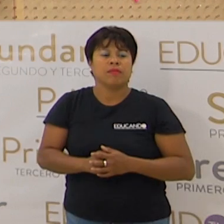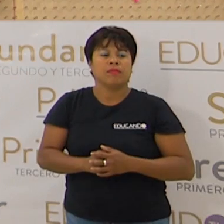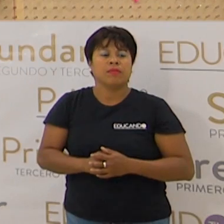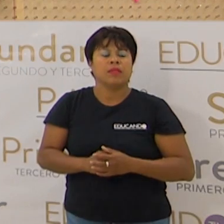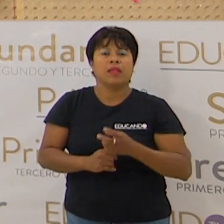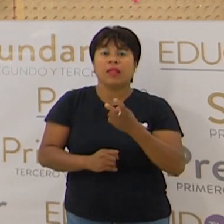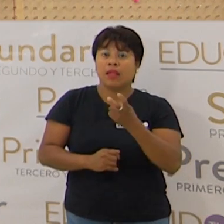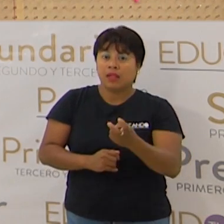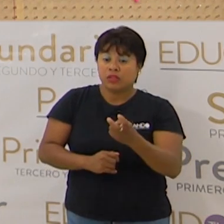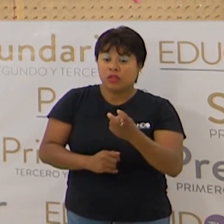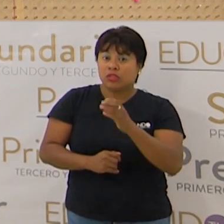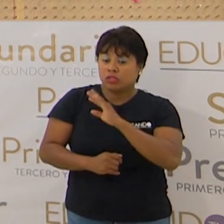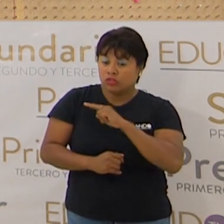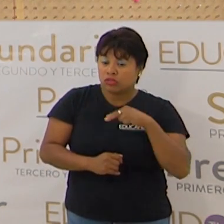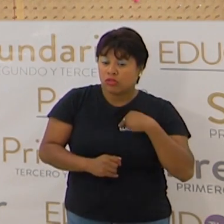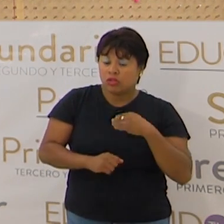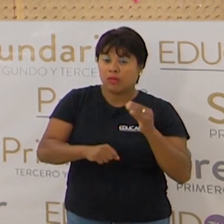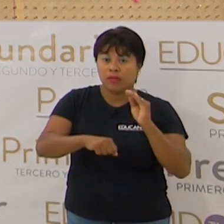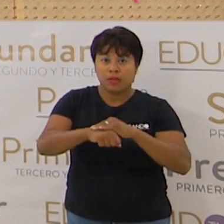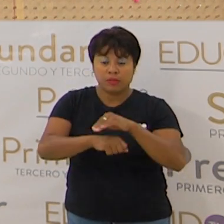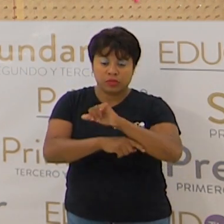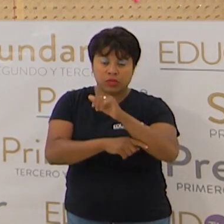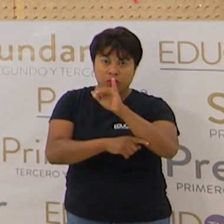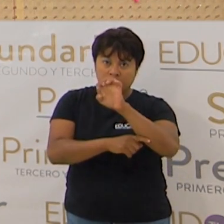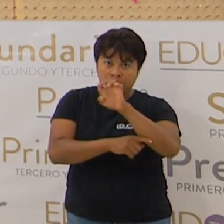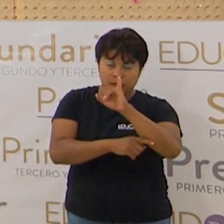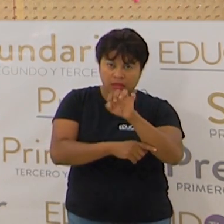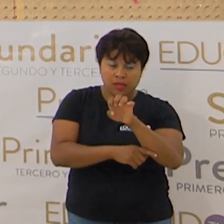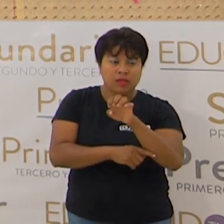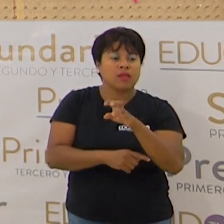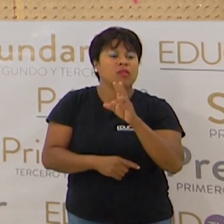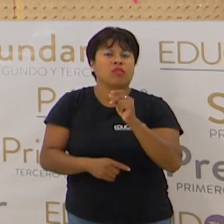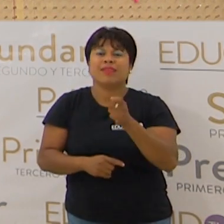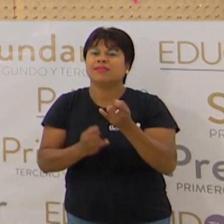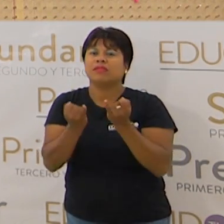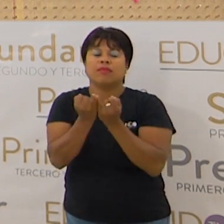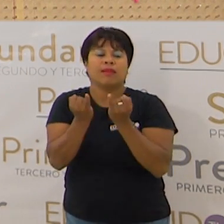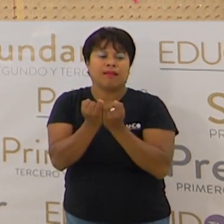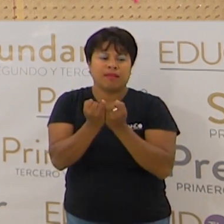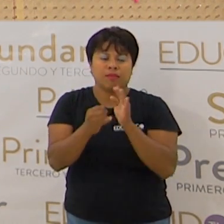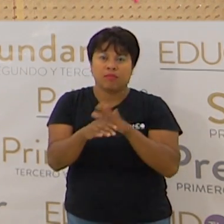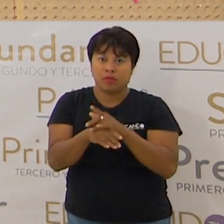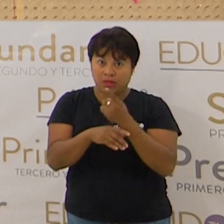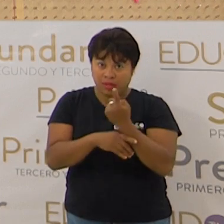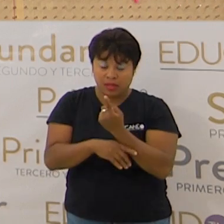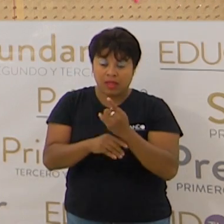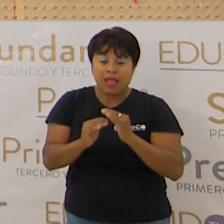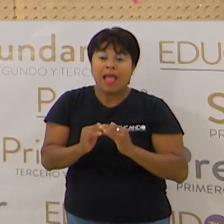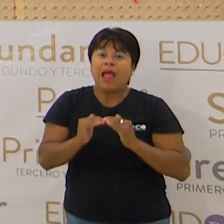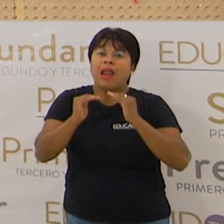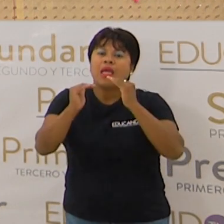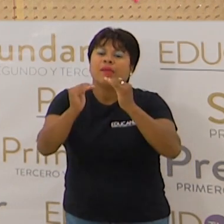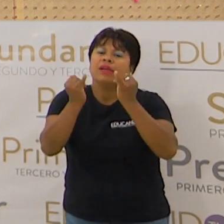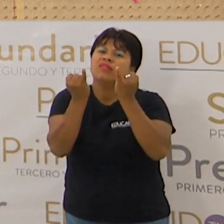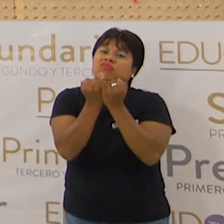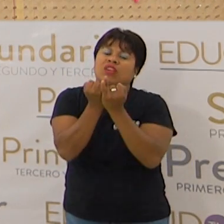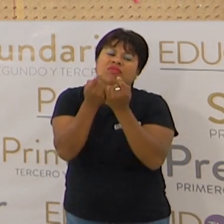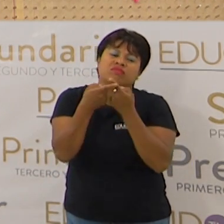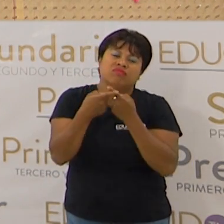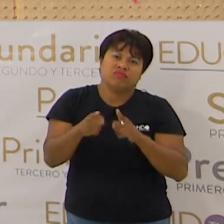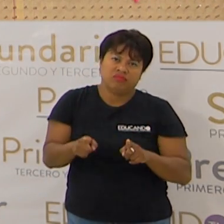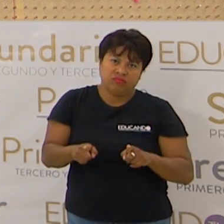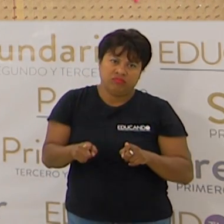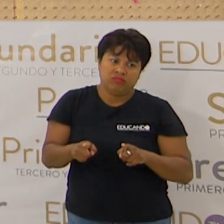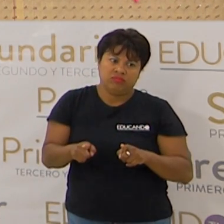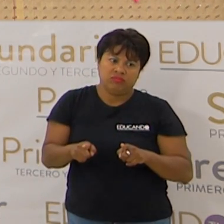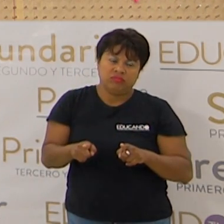Serían 3. Pero si le ponemos otro eje de simetría aquí, ya no sería igual, porque la parte de arriba ya no sería igual a